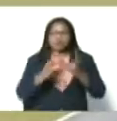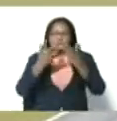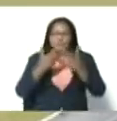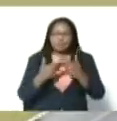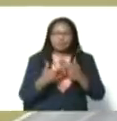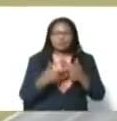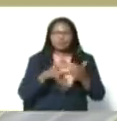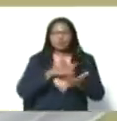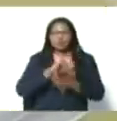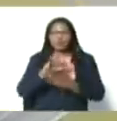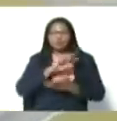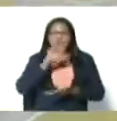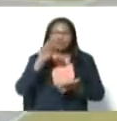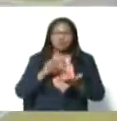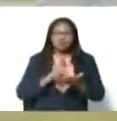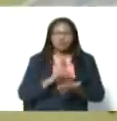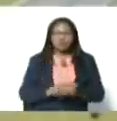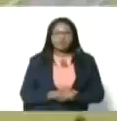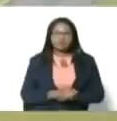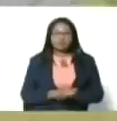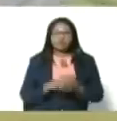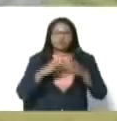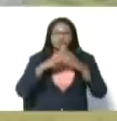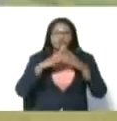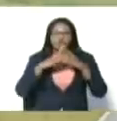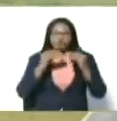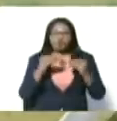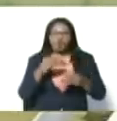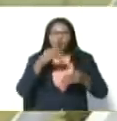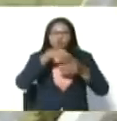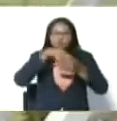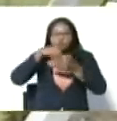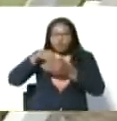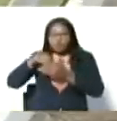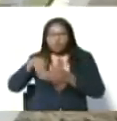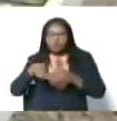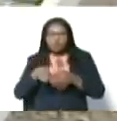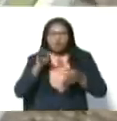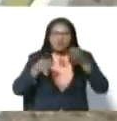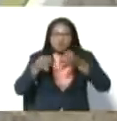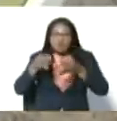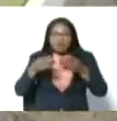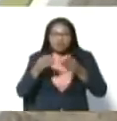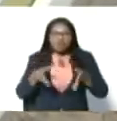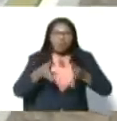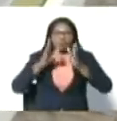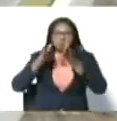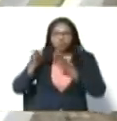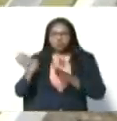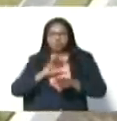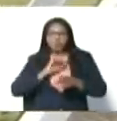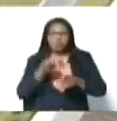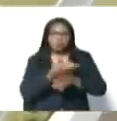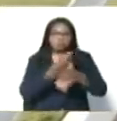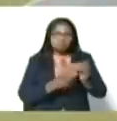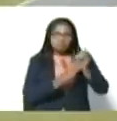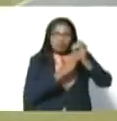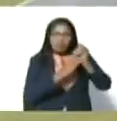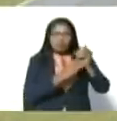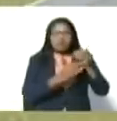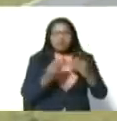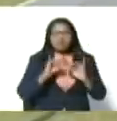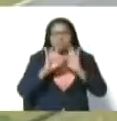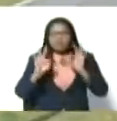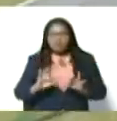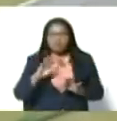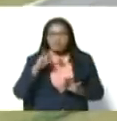Aeronáutica Nacional, de los almacenes fiscales, el edificio administrativo de los entes gubernamentales que van a ser vida